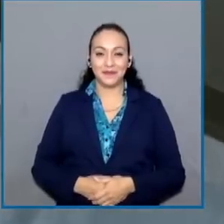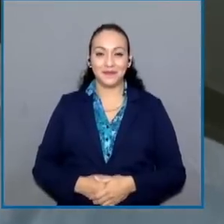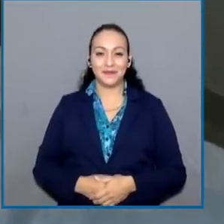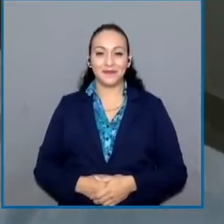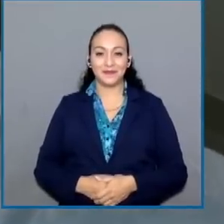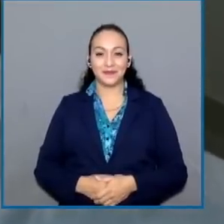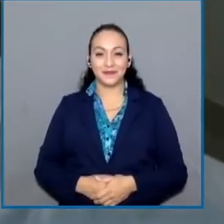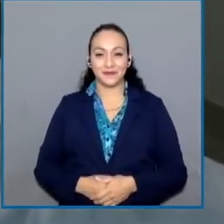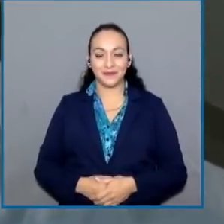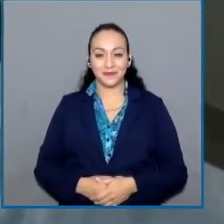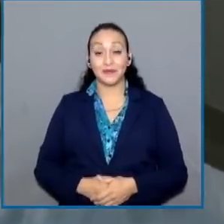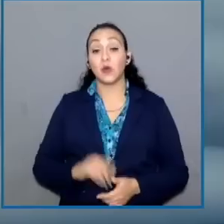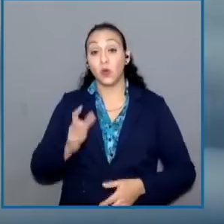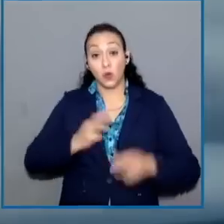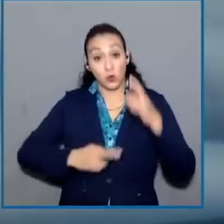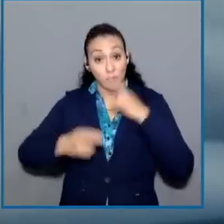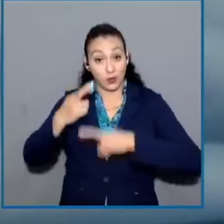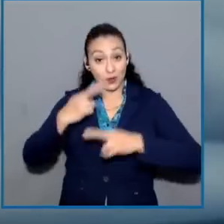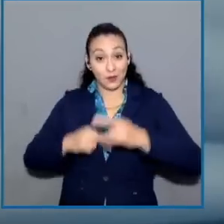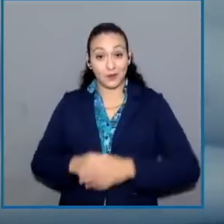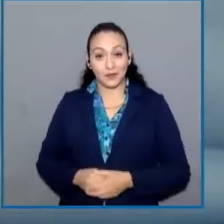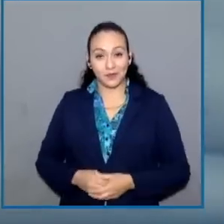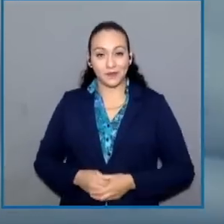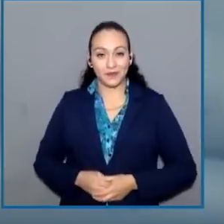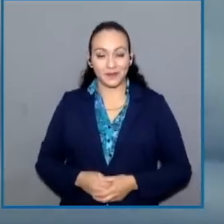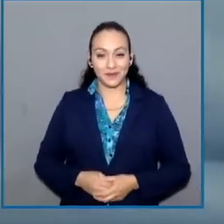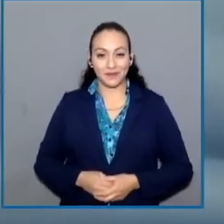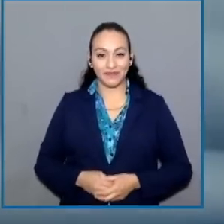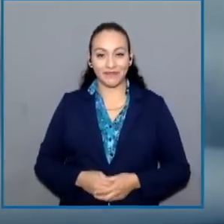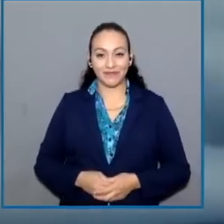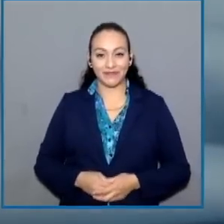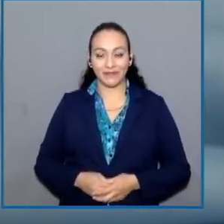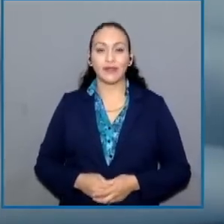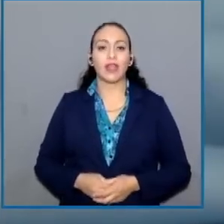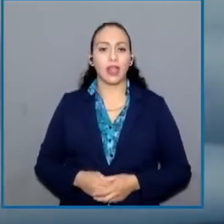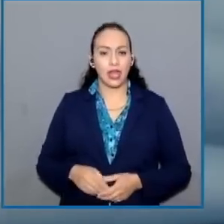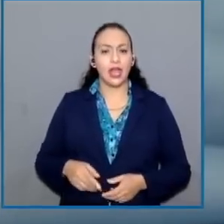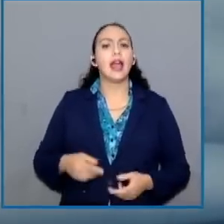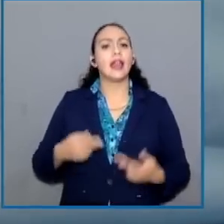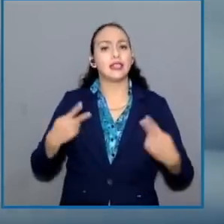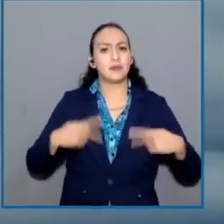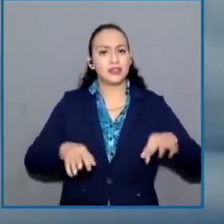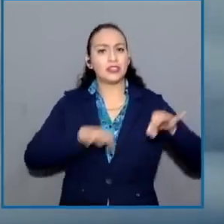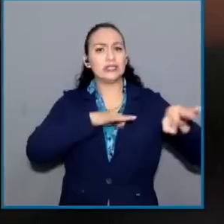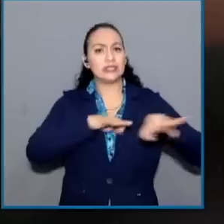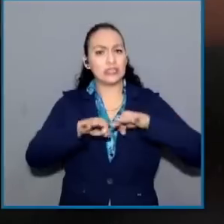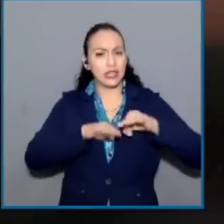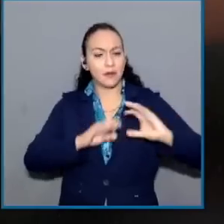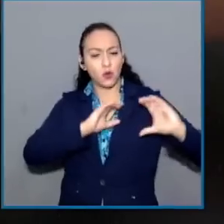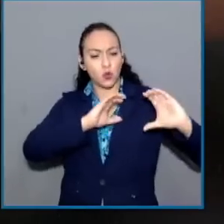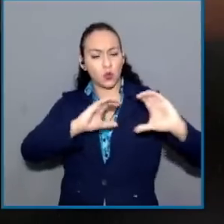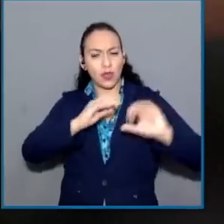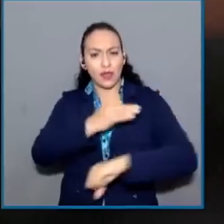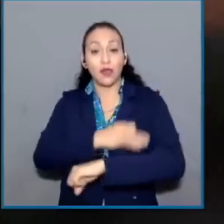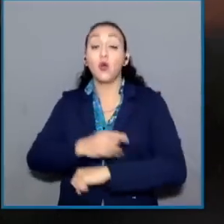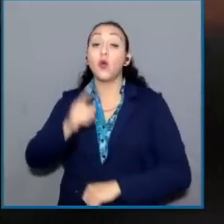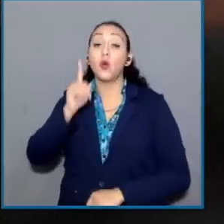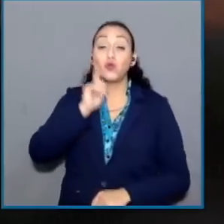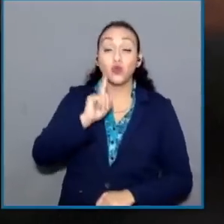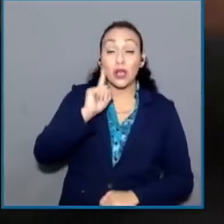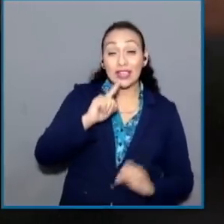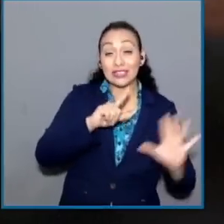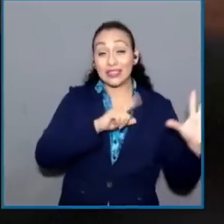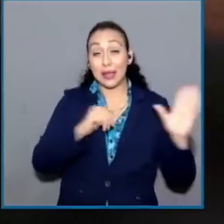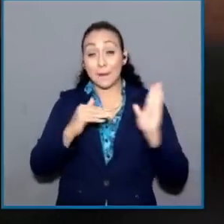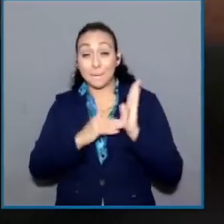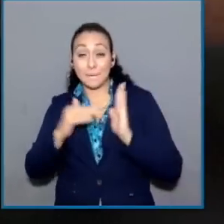Al regresar, debido a los trabajos de cuidado, 708 millones de mujeres en el mundo se encuentran